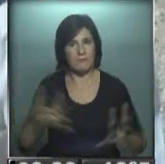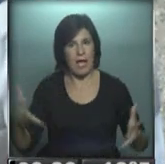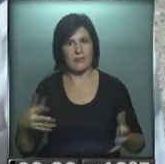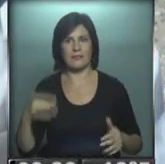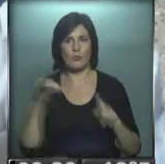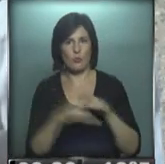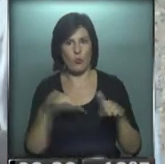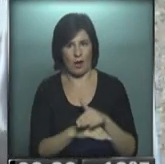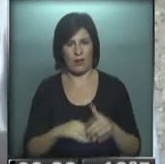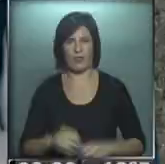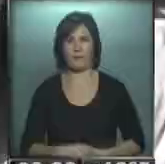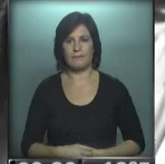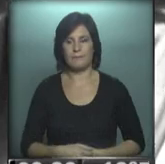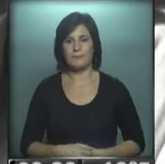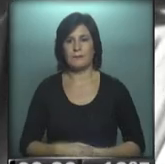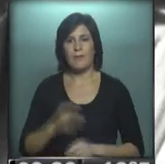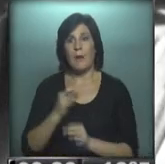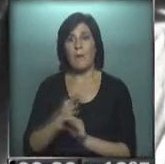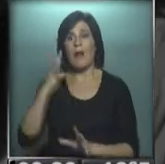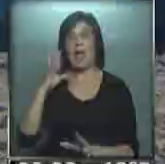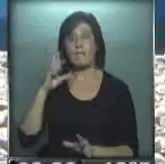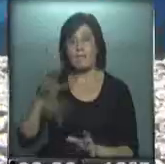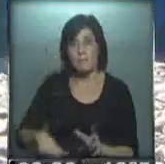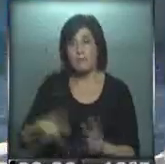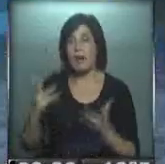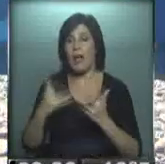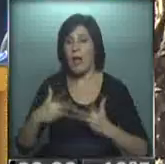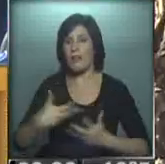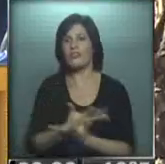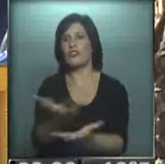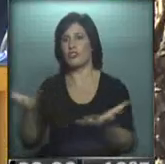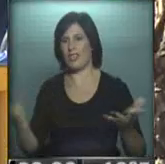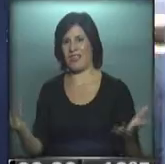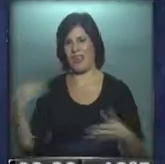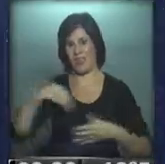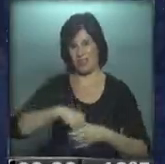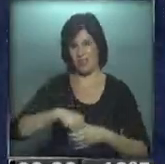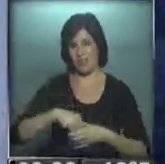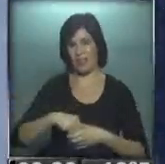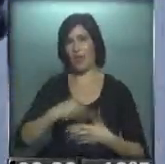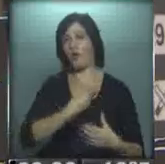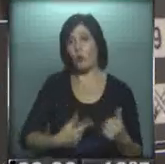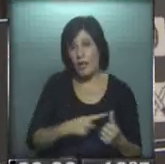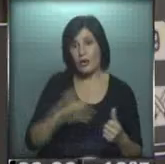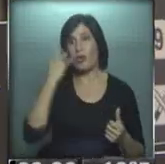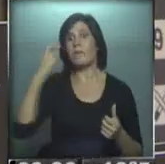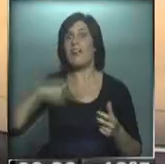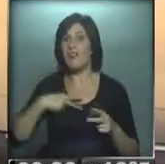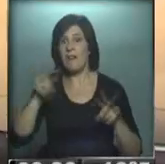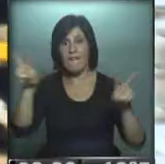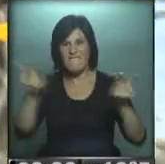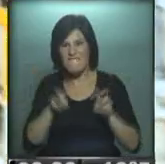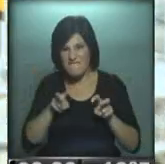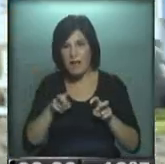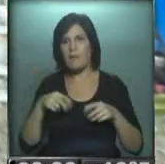Bien dicho está el proyecto esto del módulo social. Seguramente que YPF o el gobierno no se va a llevar la plata descolorada, simplemente